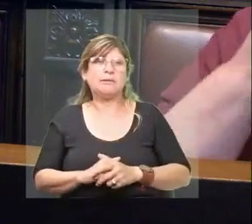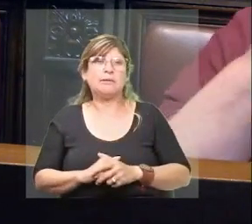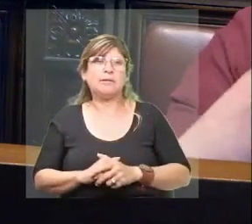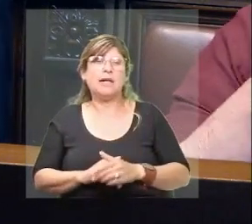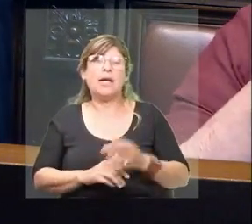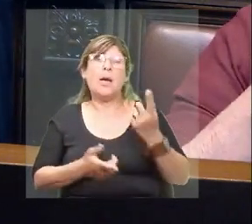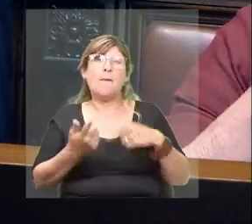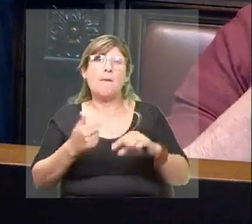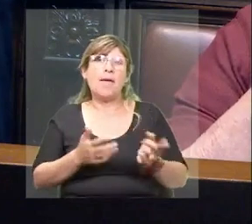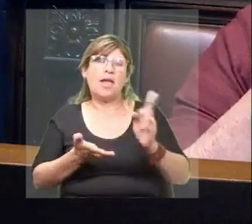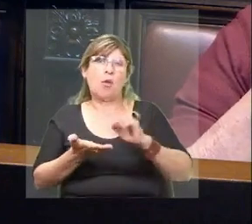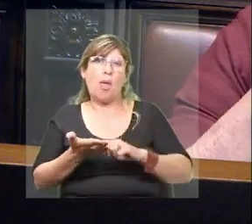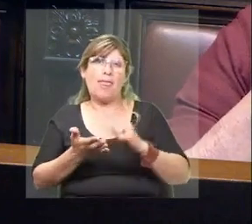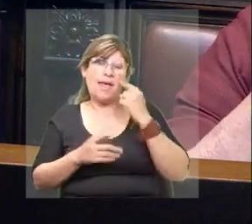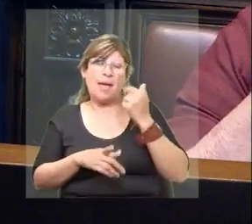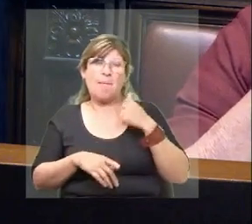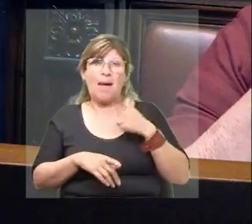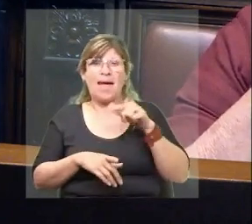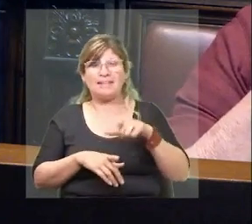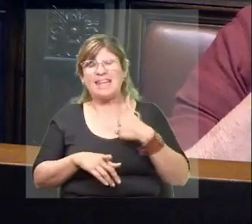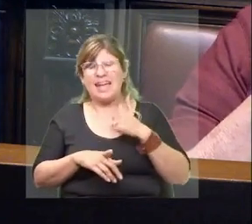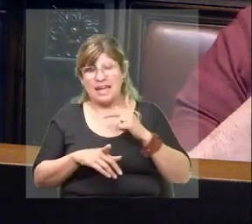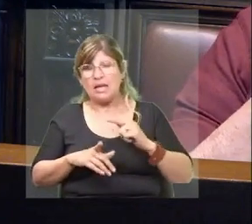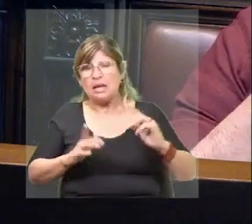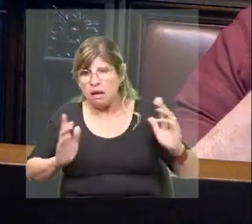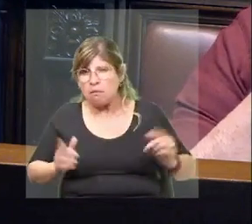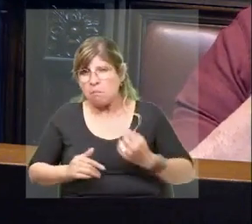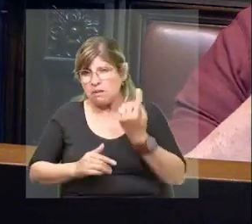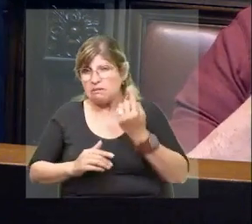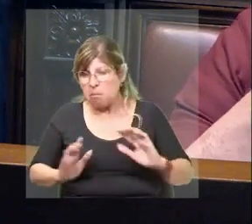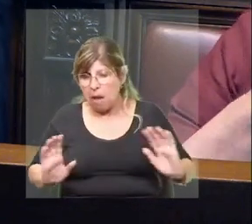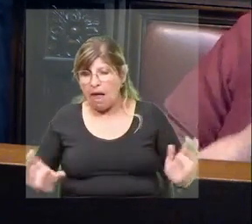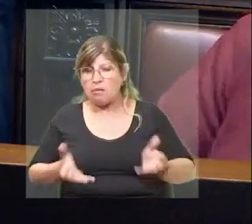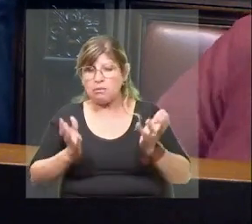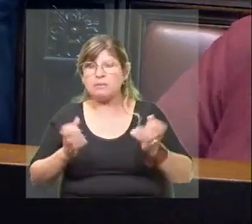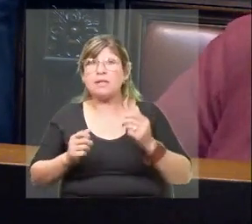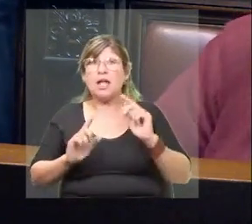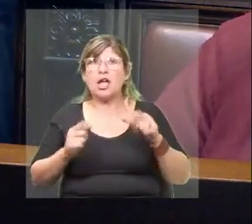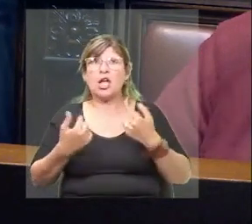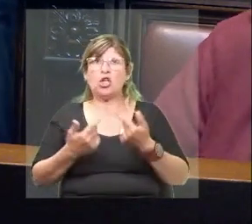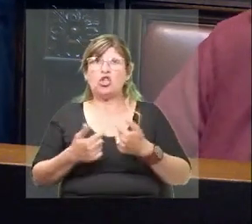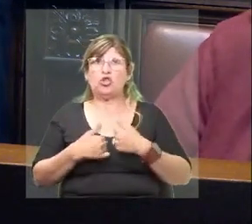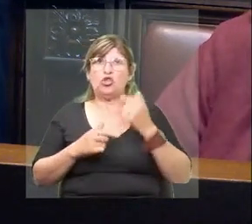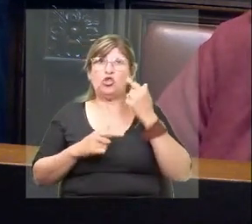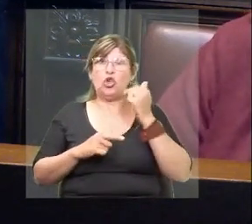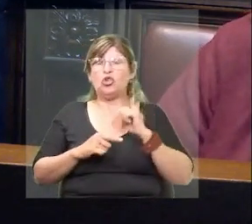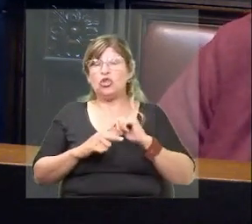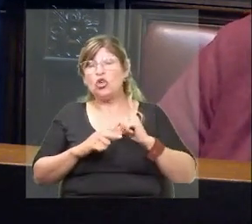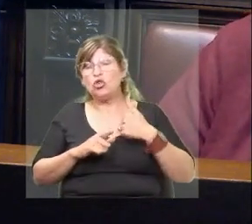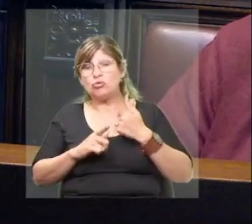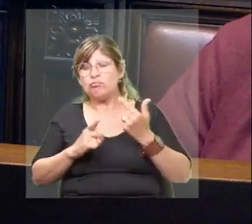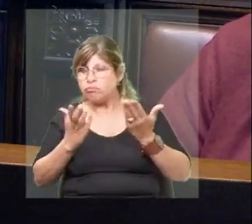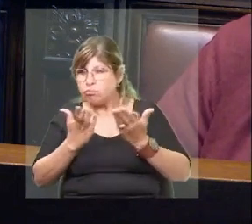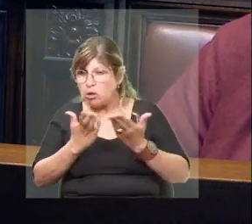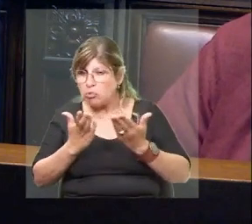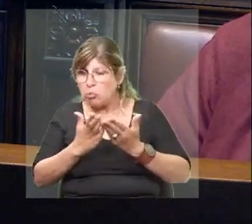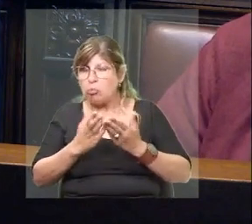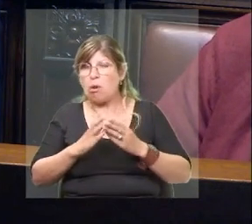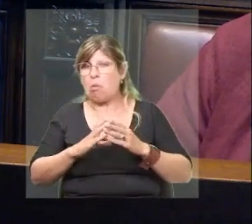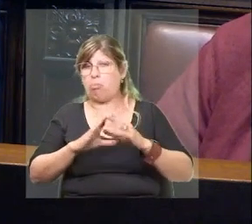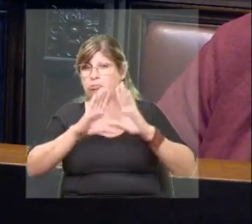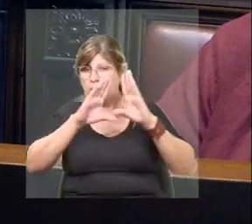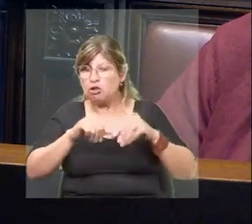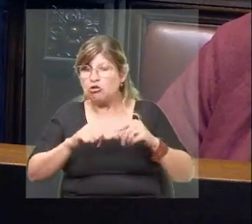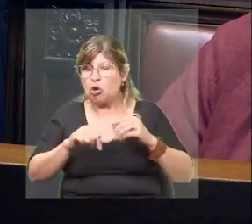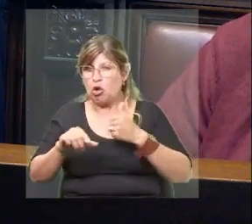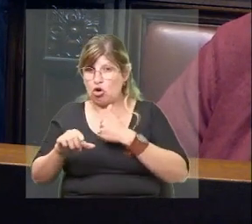Pero además era el gran impulsor de que nos cultivemos en todos los terrenos.